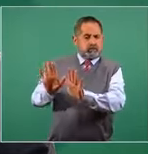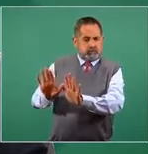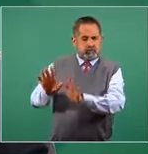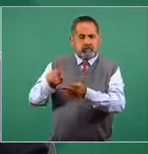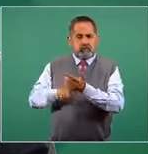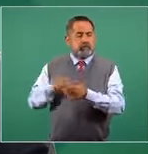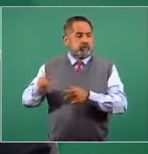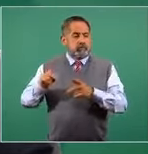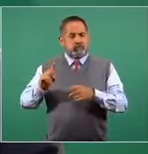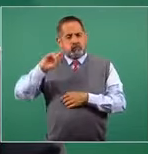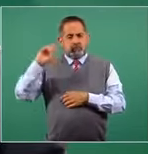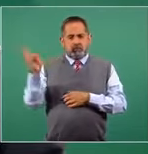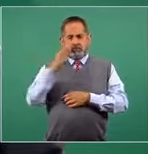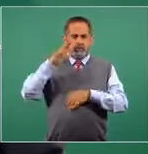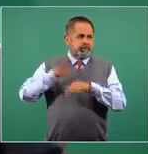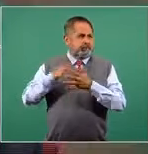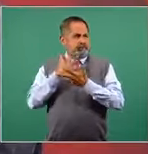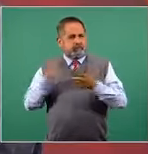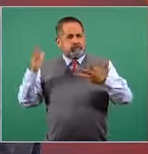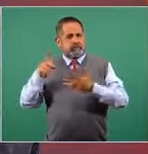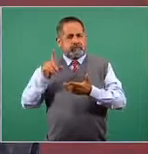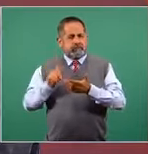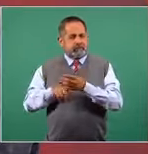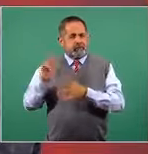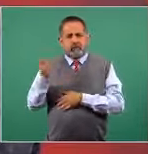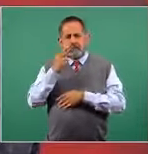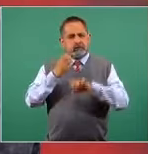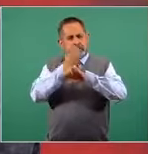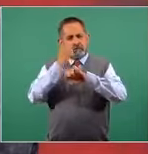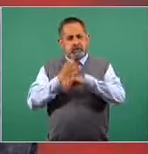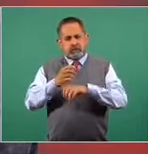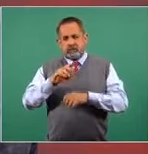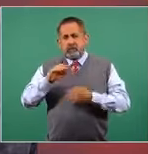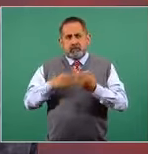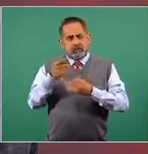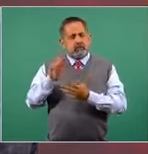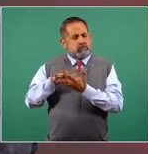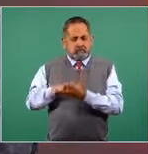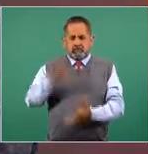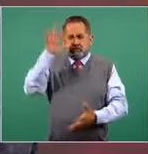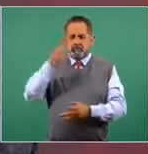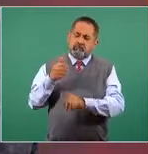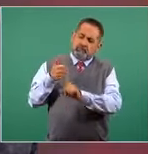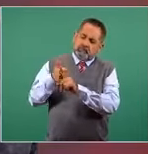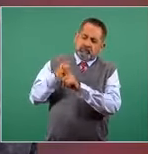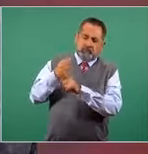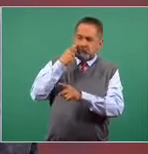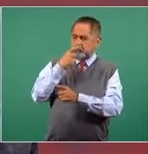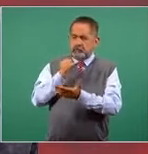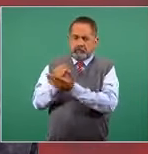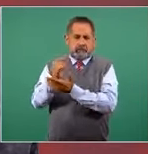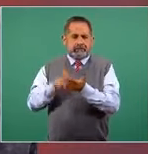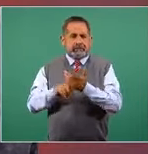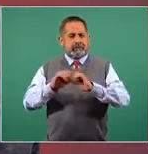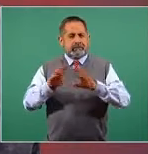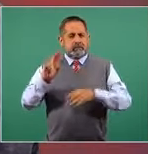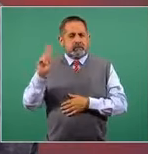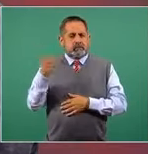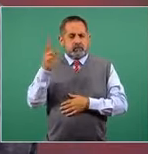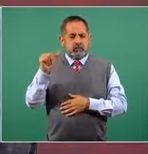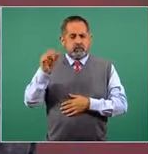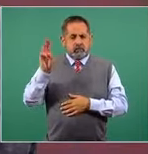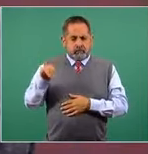las universidades mayores, las grandes, casi todas las universidades estatales, no todas, pero la mayoría, definitivamente la Universidad Nacional Autónoma de